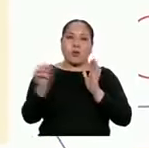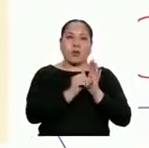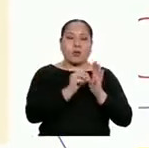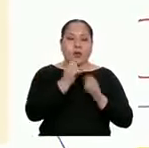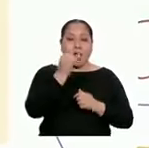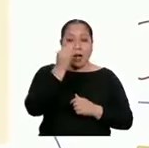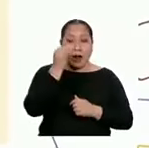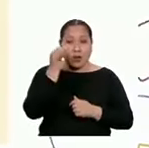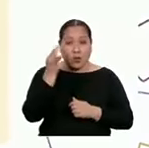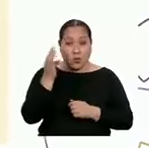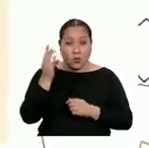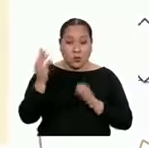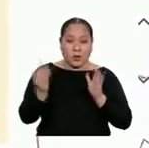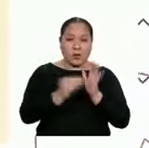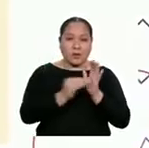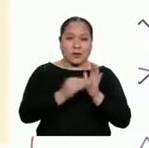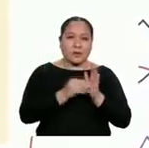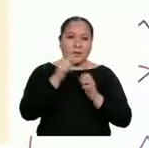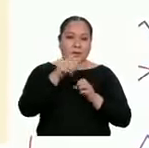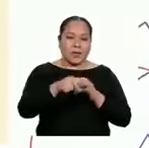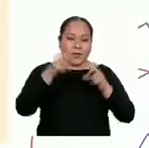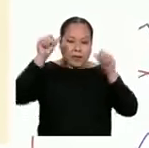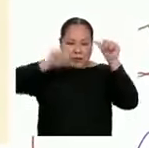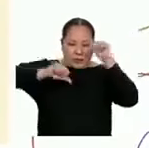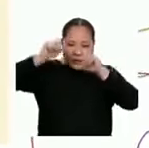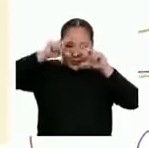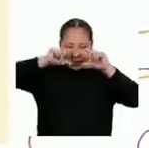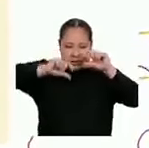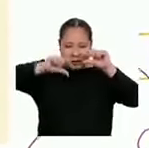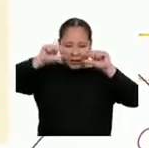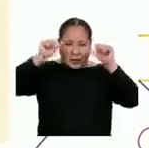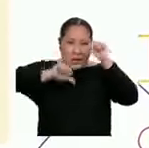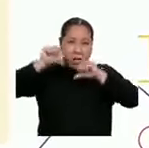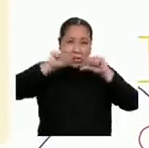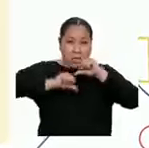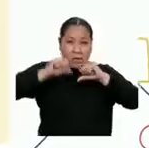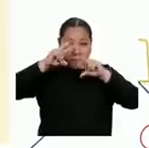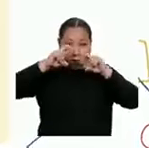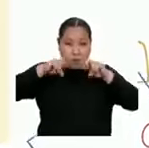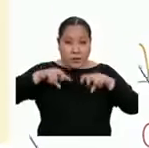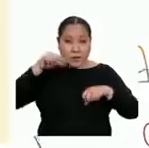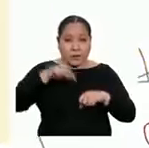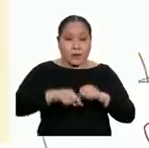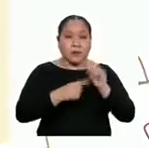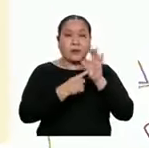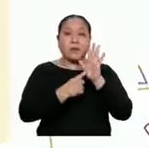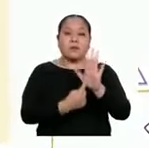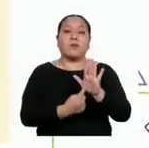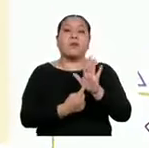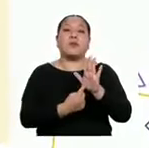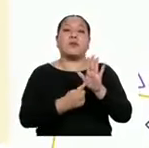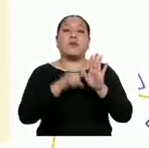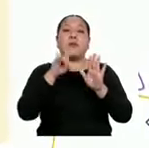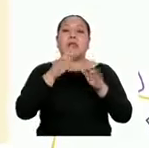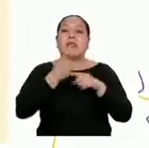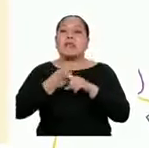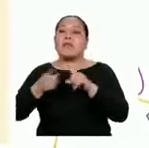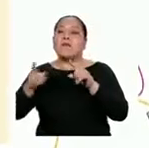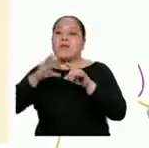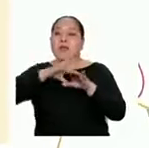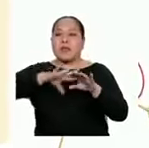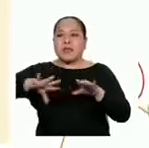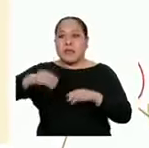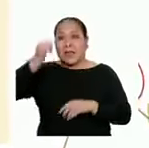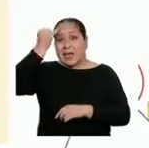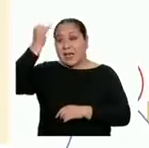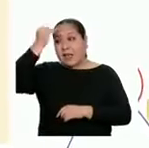publicaciones, sobre todo en las de carácter científico como esta, se emplea para diferenciarse de la redacción de la